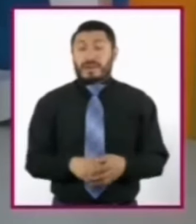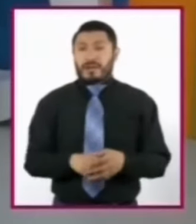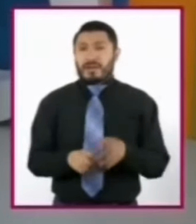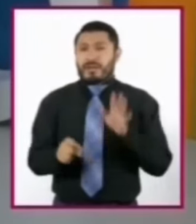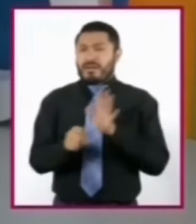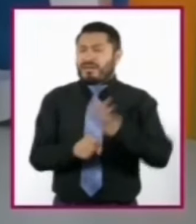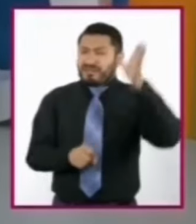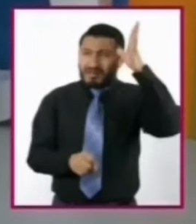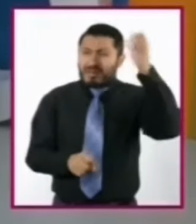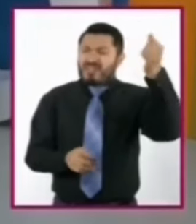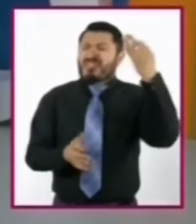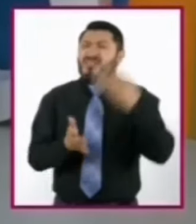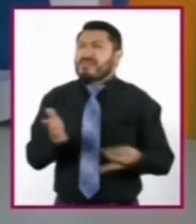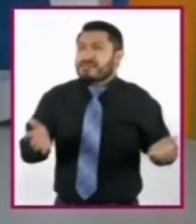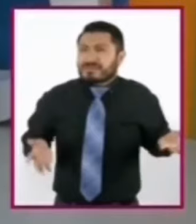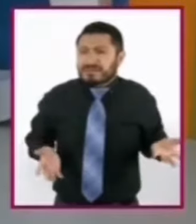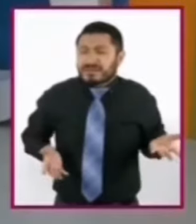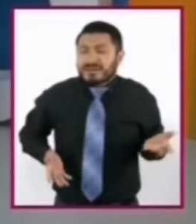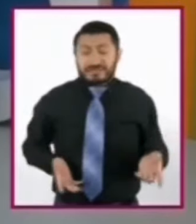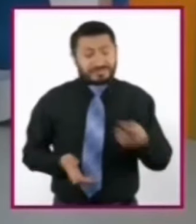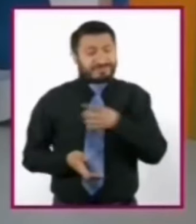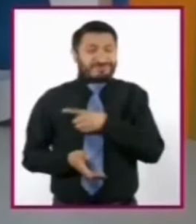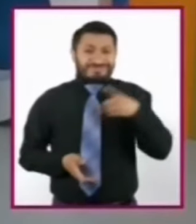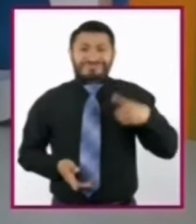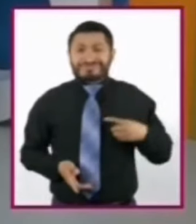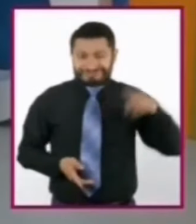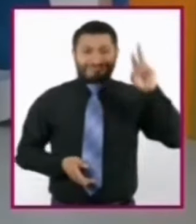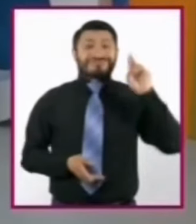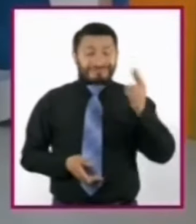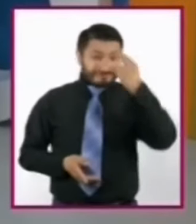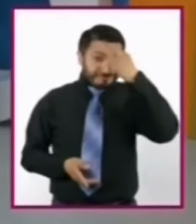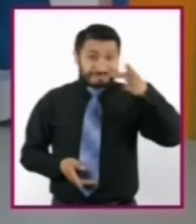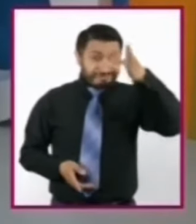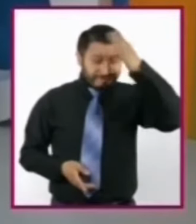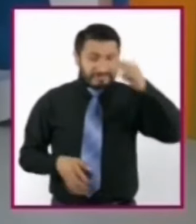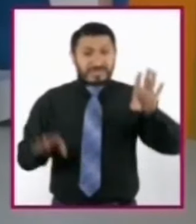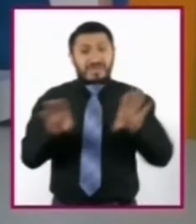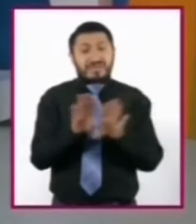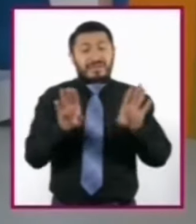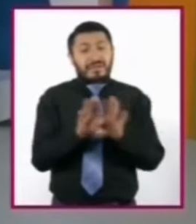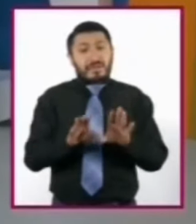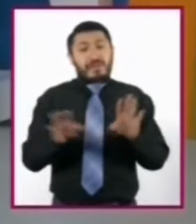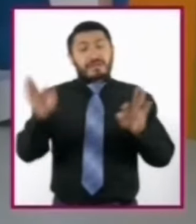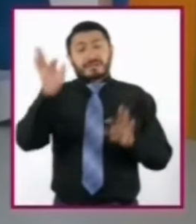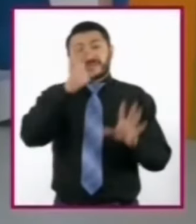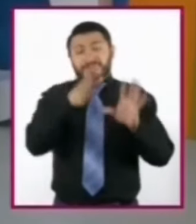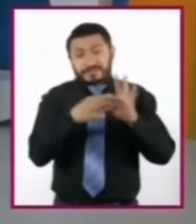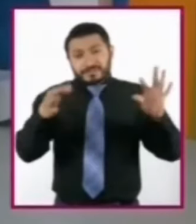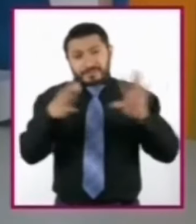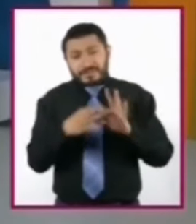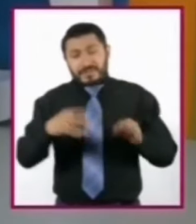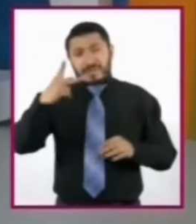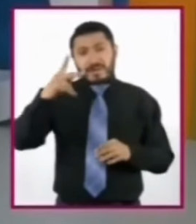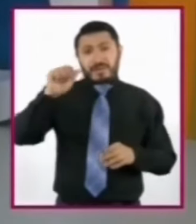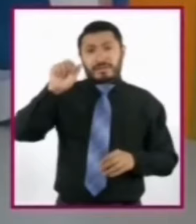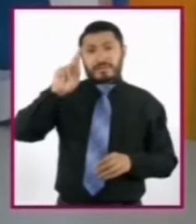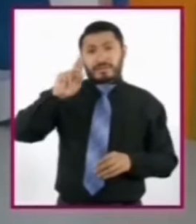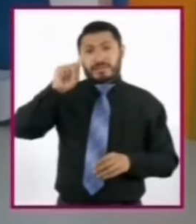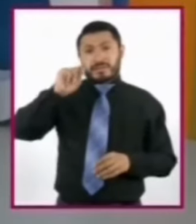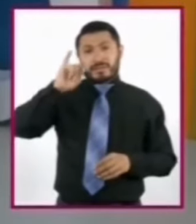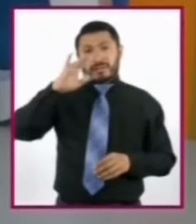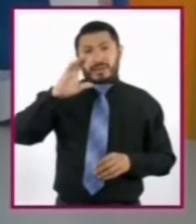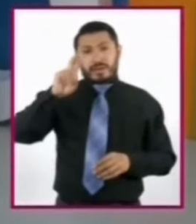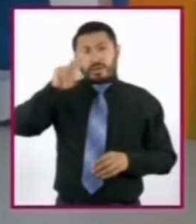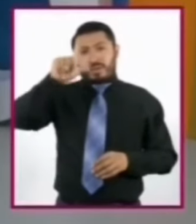ese concepto? Debemos saber cómo define la física una partícula. Enrique, ¿tú